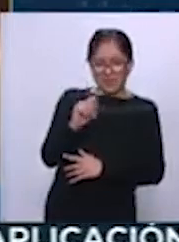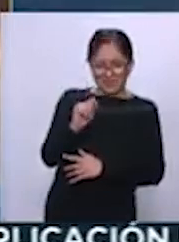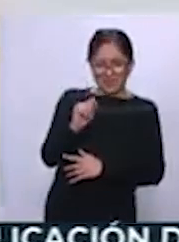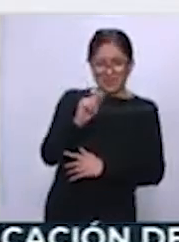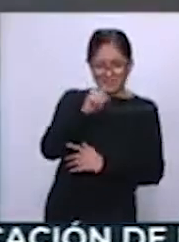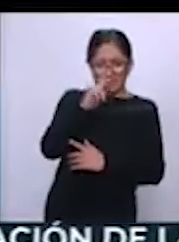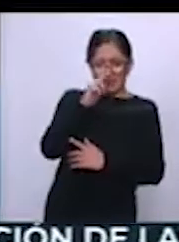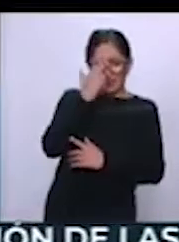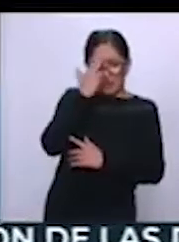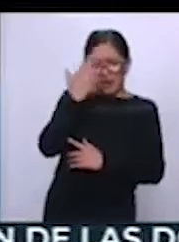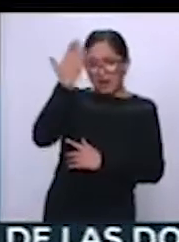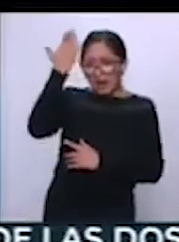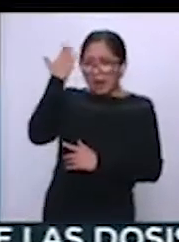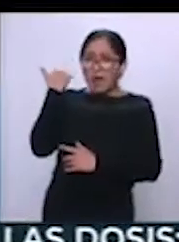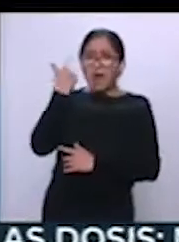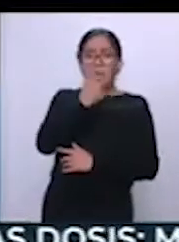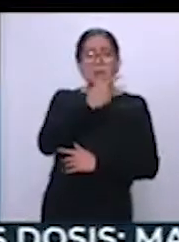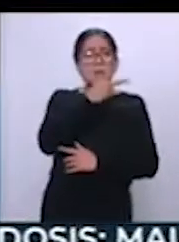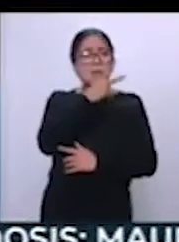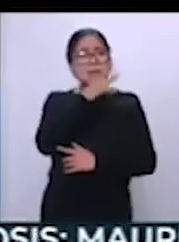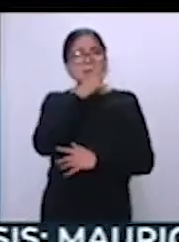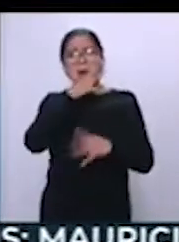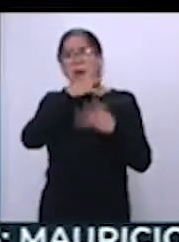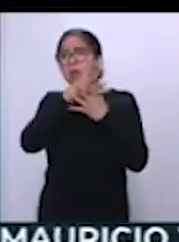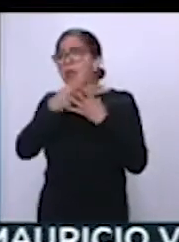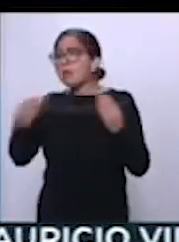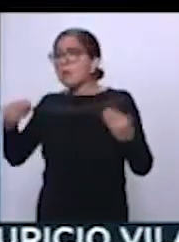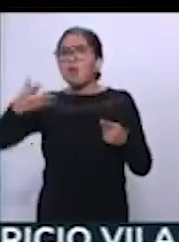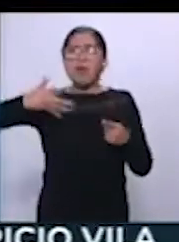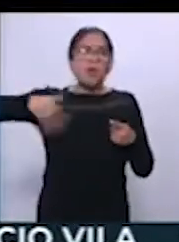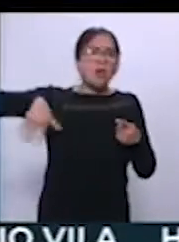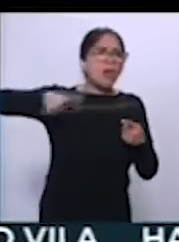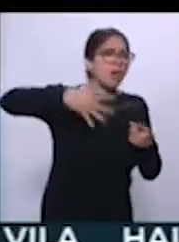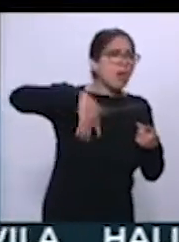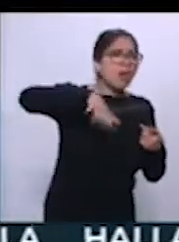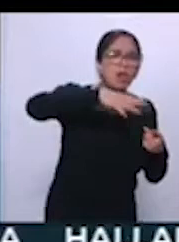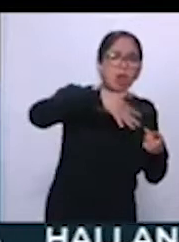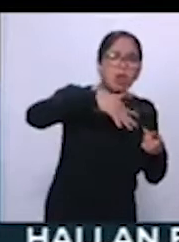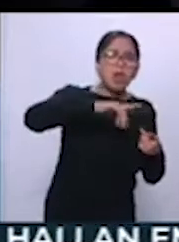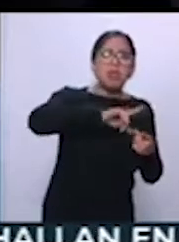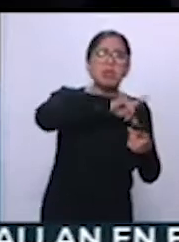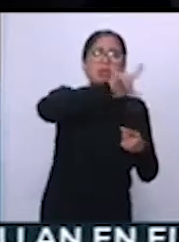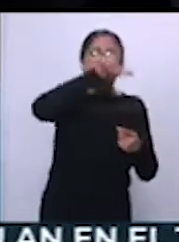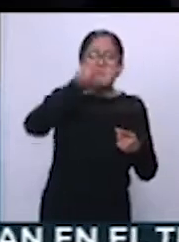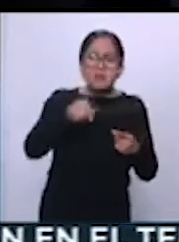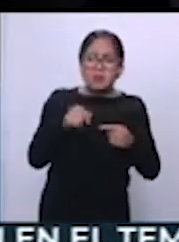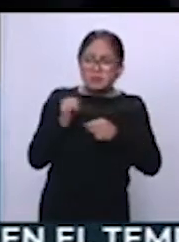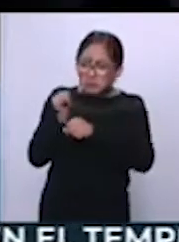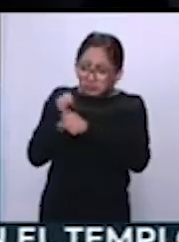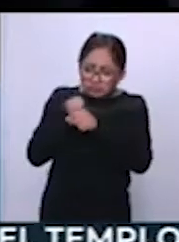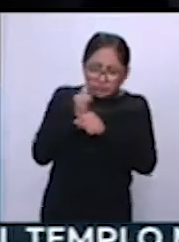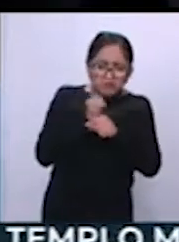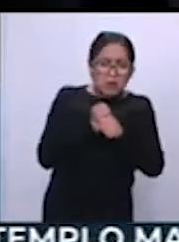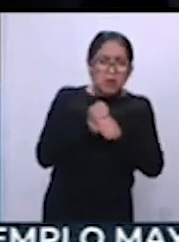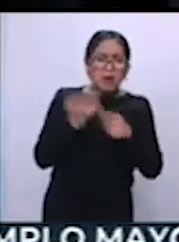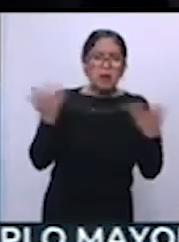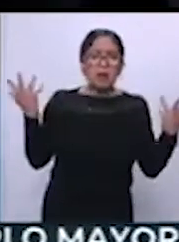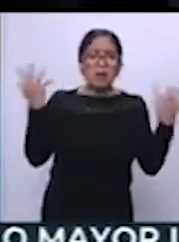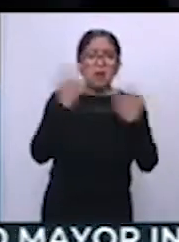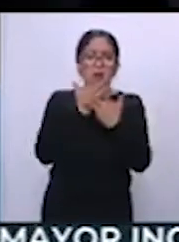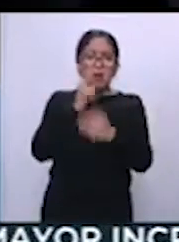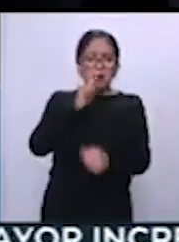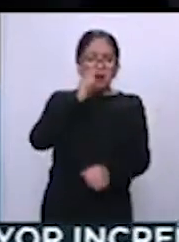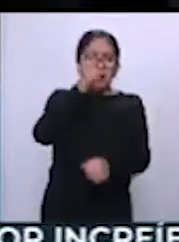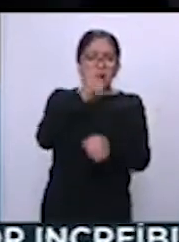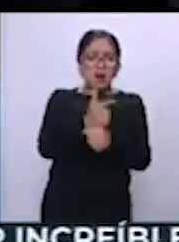que se reportó como desaparecida, y a final de cuentas el resultado de la investigación fue que estaba en su propia